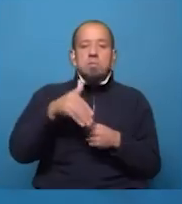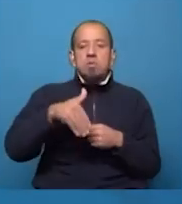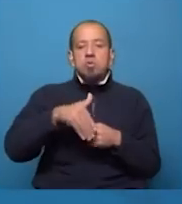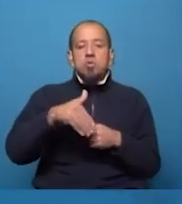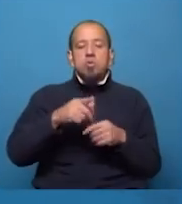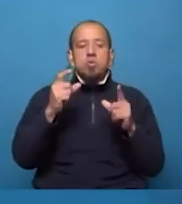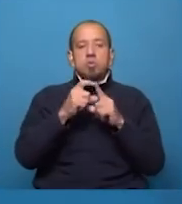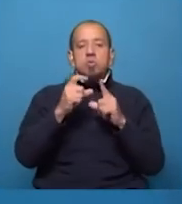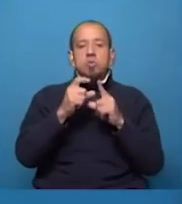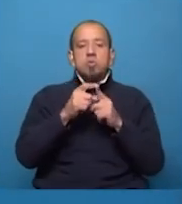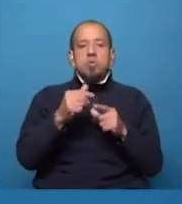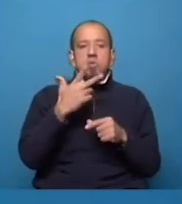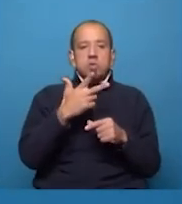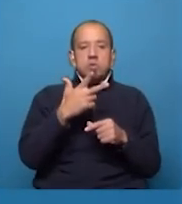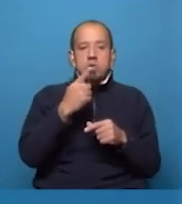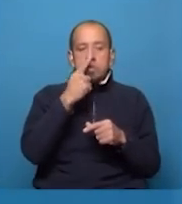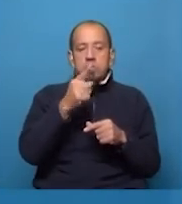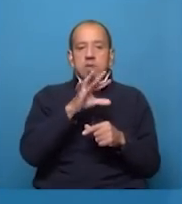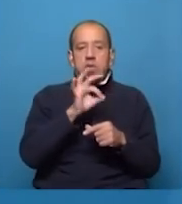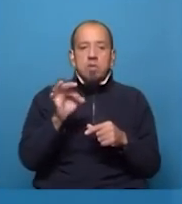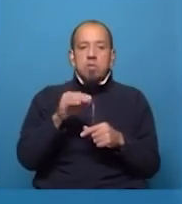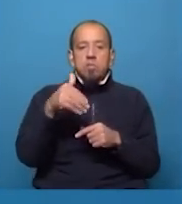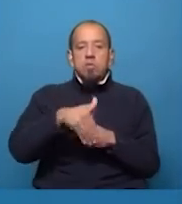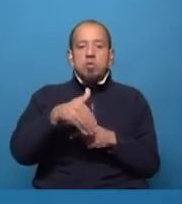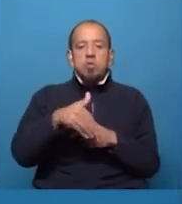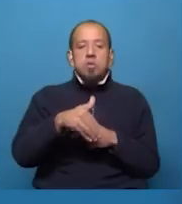Que pagó $3500 millones de dólares de multa